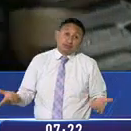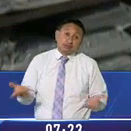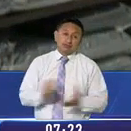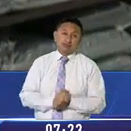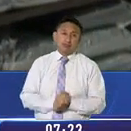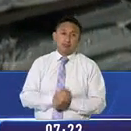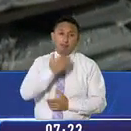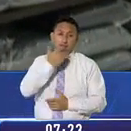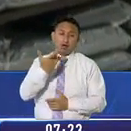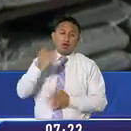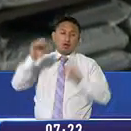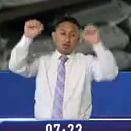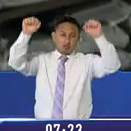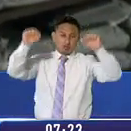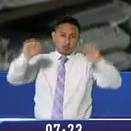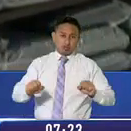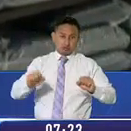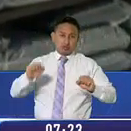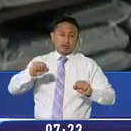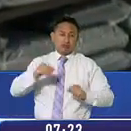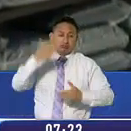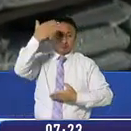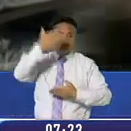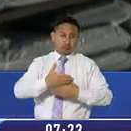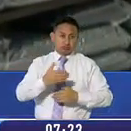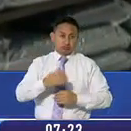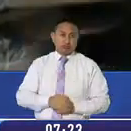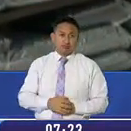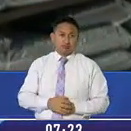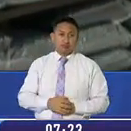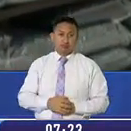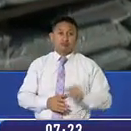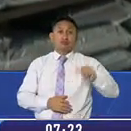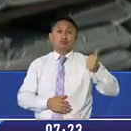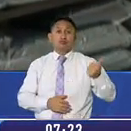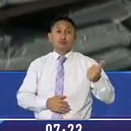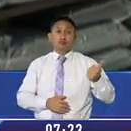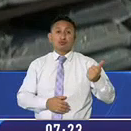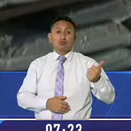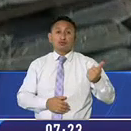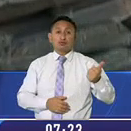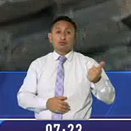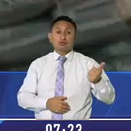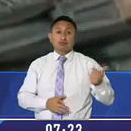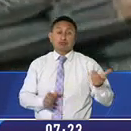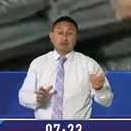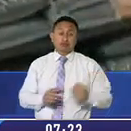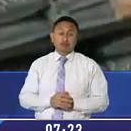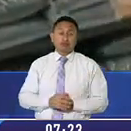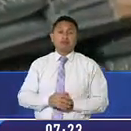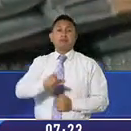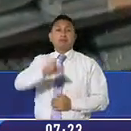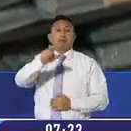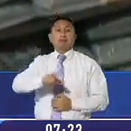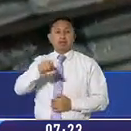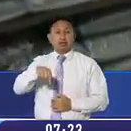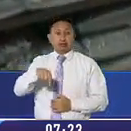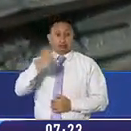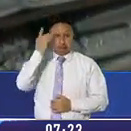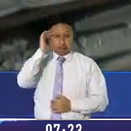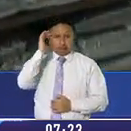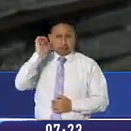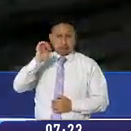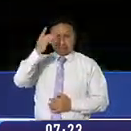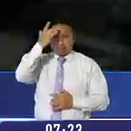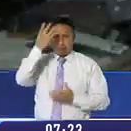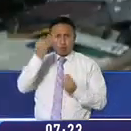hay almacenes que han cerrado. ¿Y en otros casos? En otros casos, pues, porque la gente está asustada, muchos contagios.